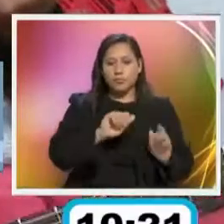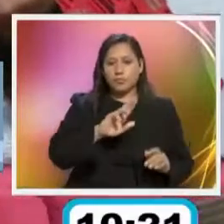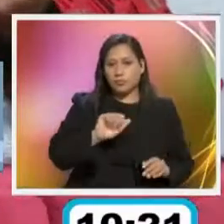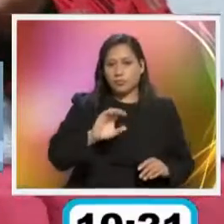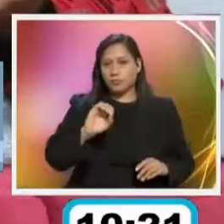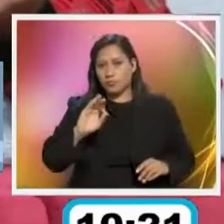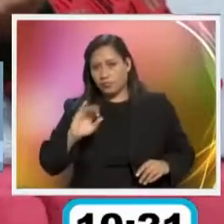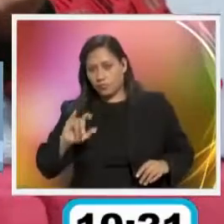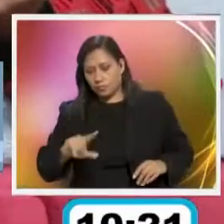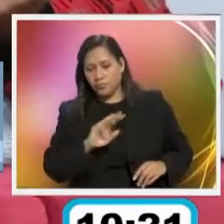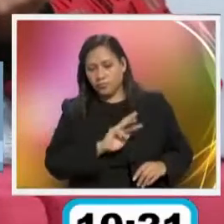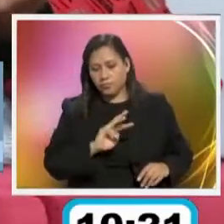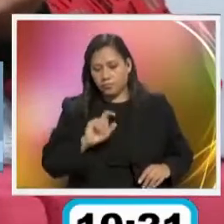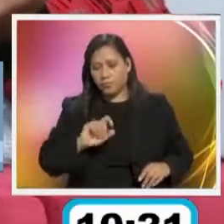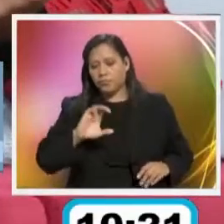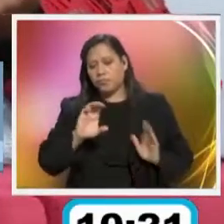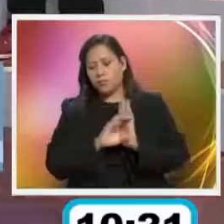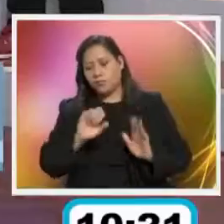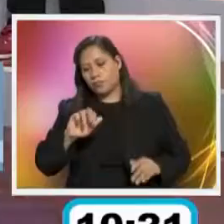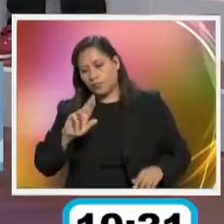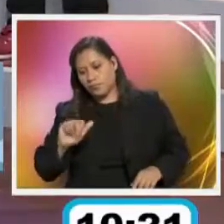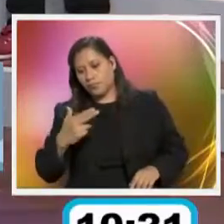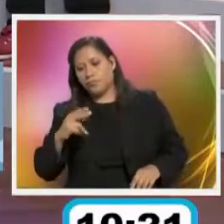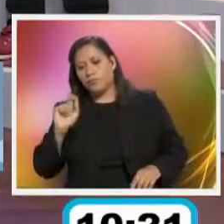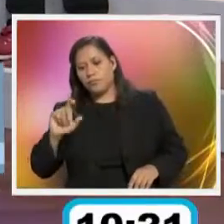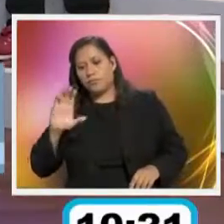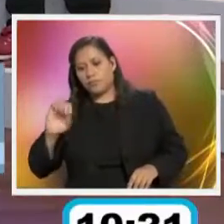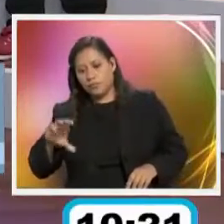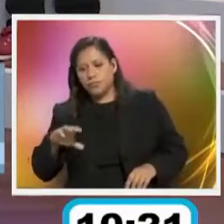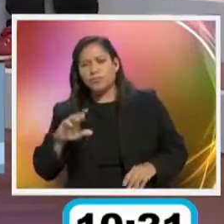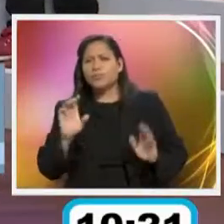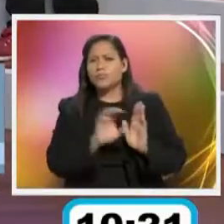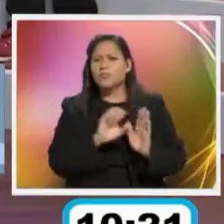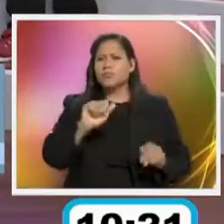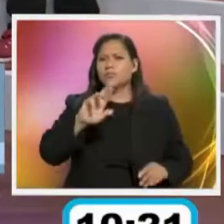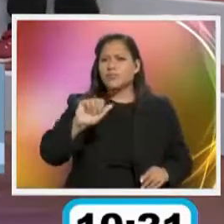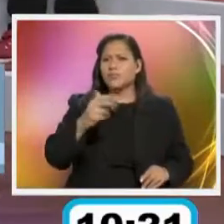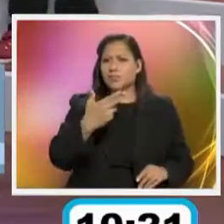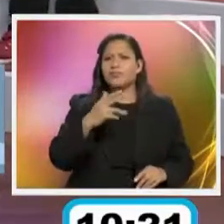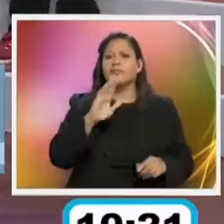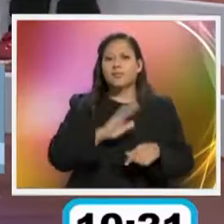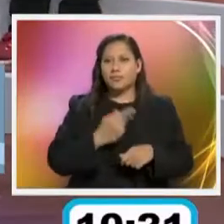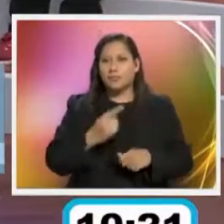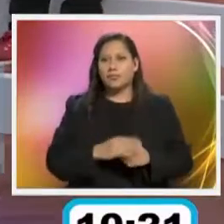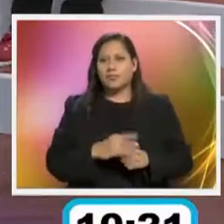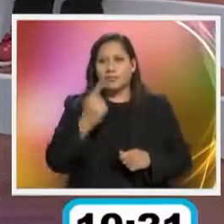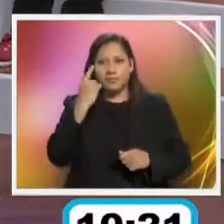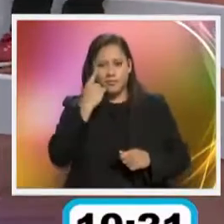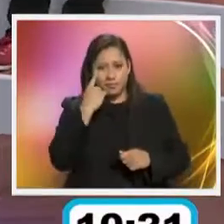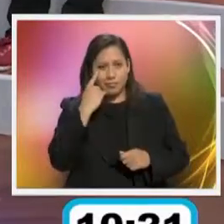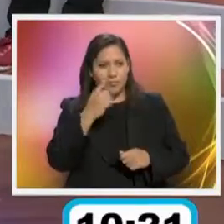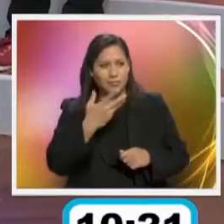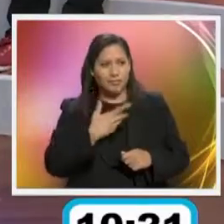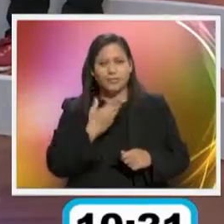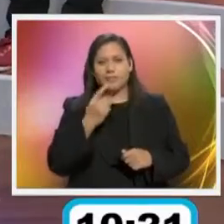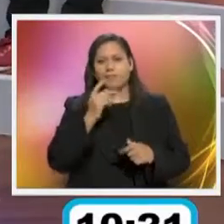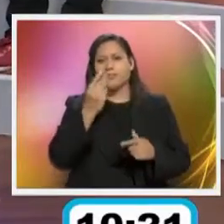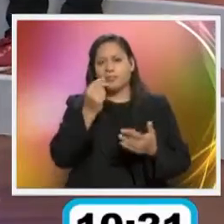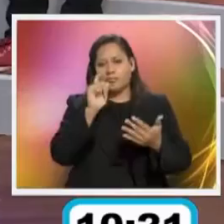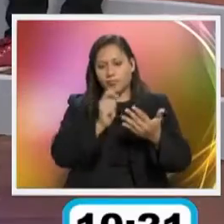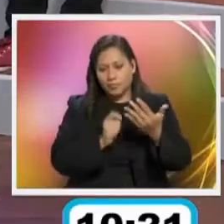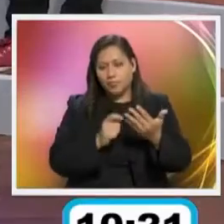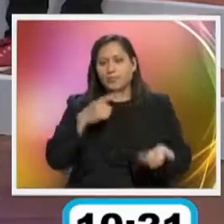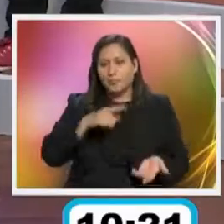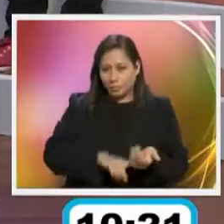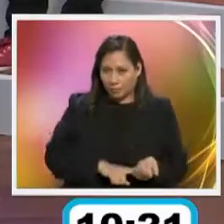nuestra página oficial que es www.elcuartodesara.com. ¿por qué el cuarto de Sara? Bueno, El Cuarto de Sara tiene demasiados significados. Me